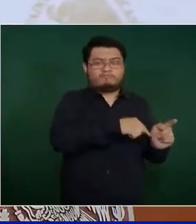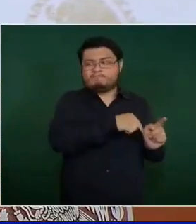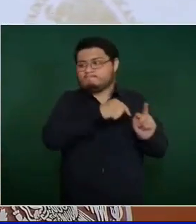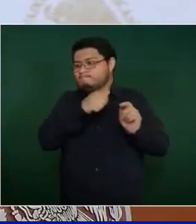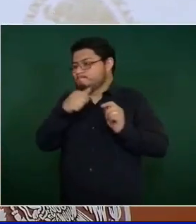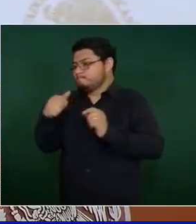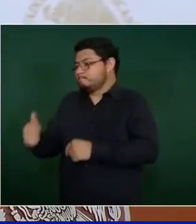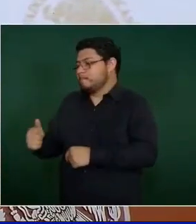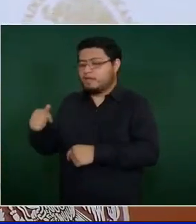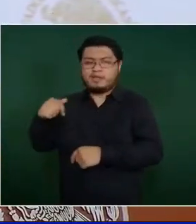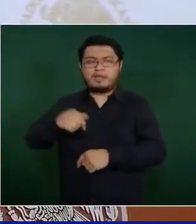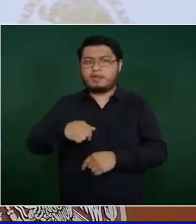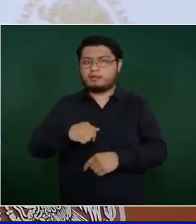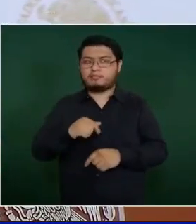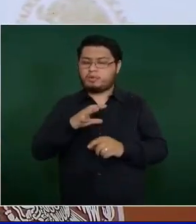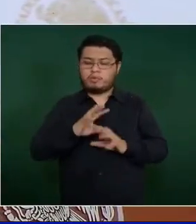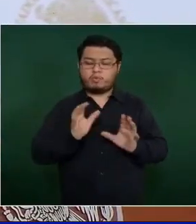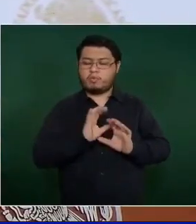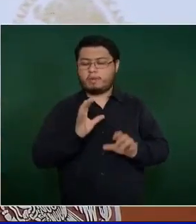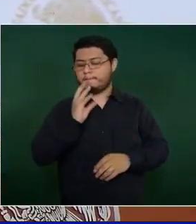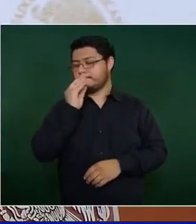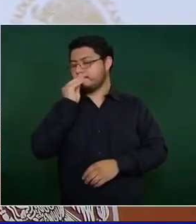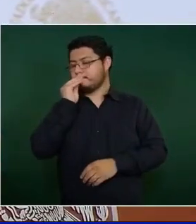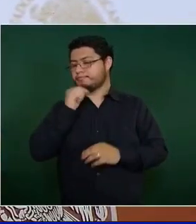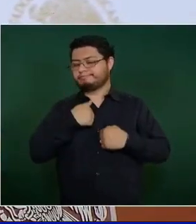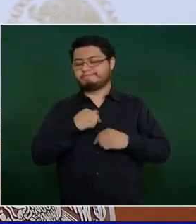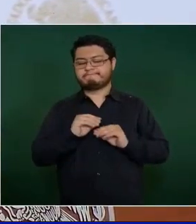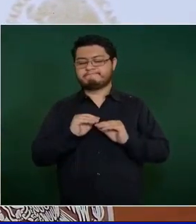caer en la provocación.